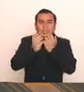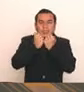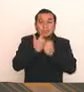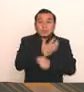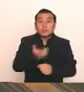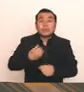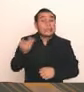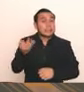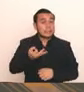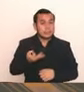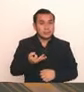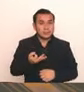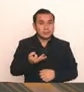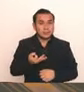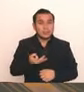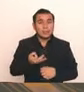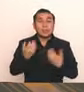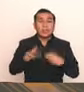necesidades